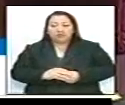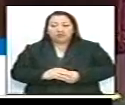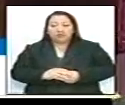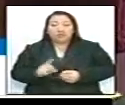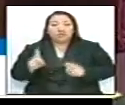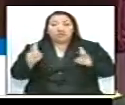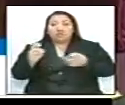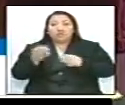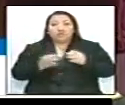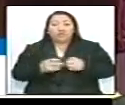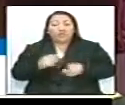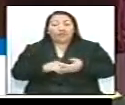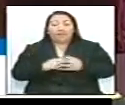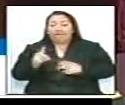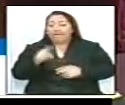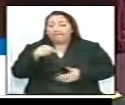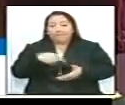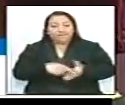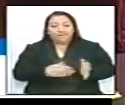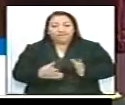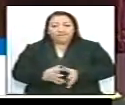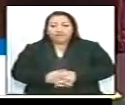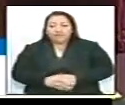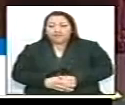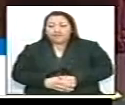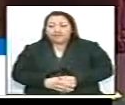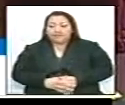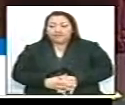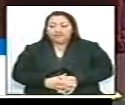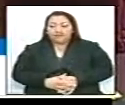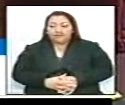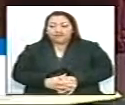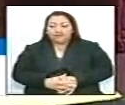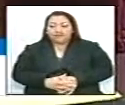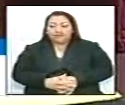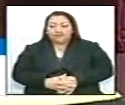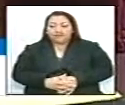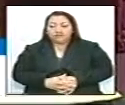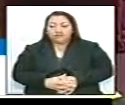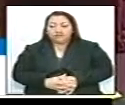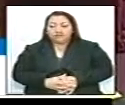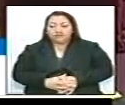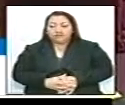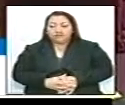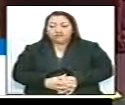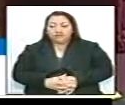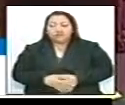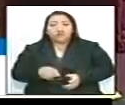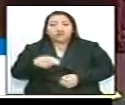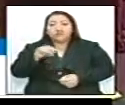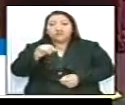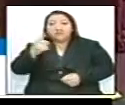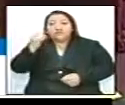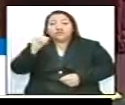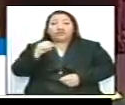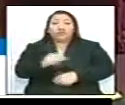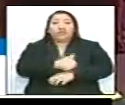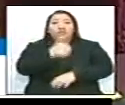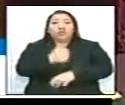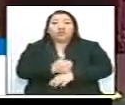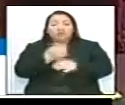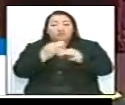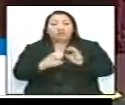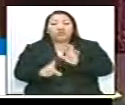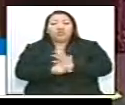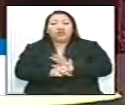temas presupuestales, por lo menos no en esta parte, ni los temas competenciales, ni la idoneidad, ni la autonomía, ni la